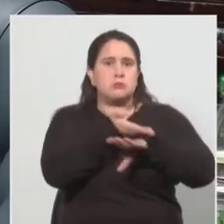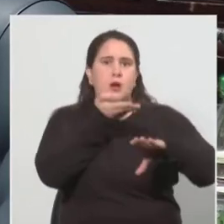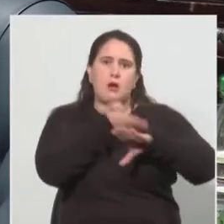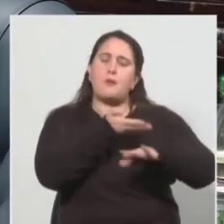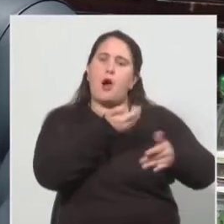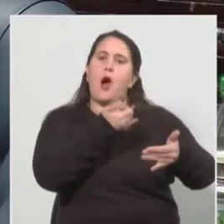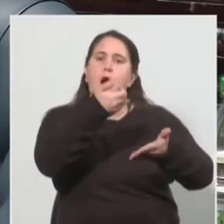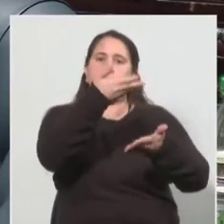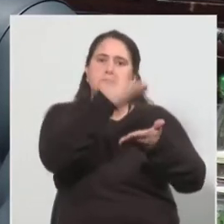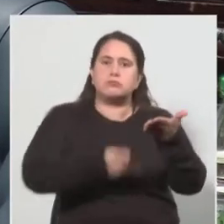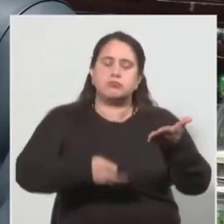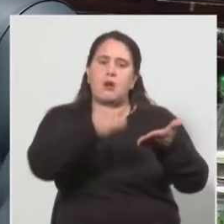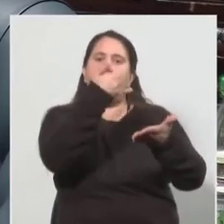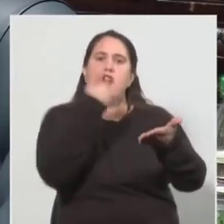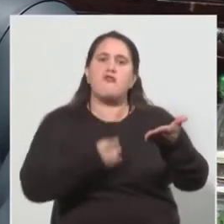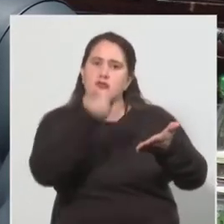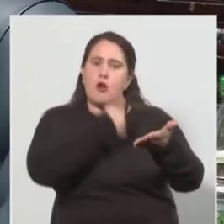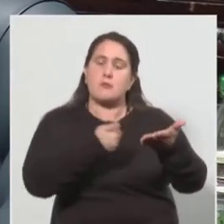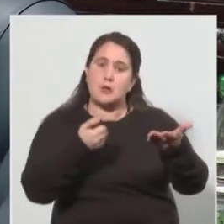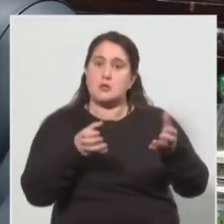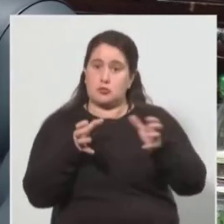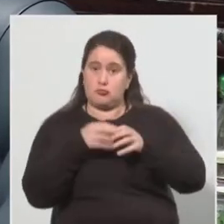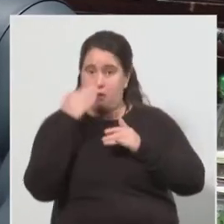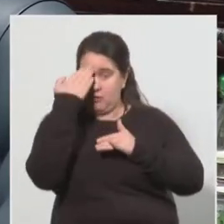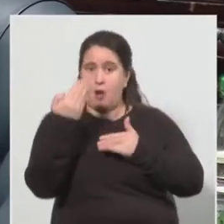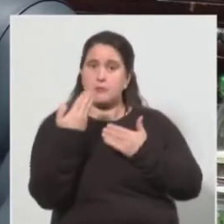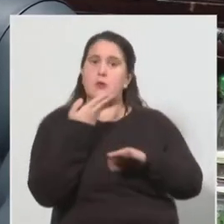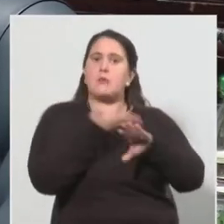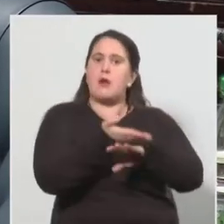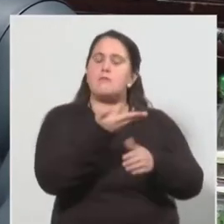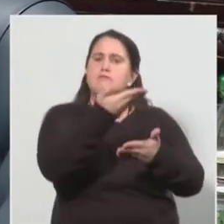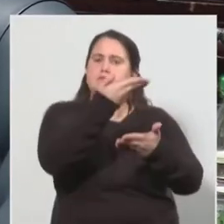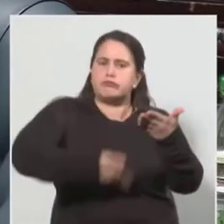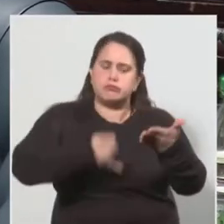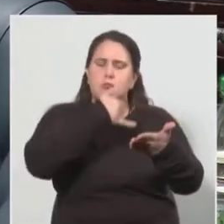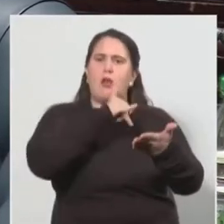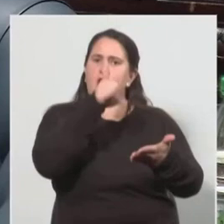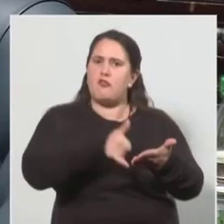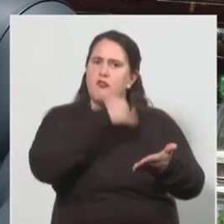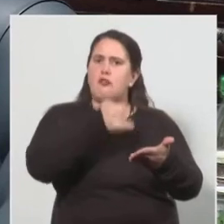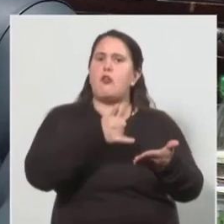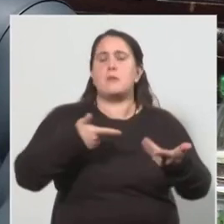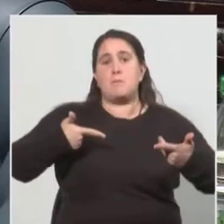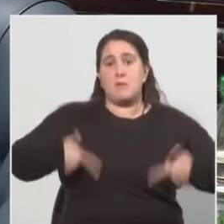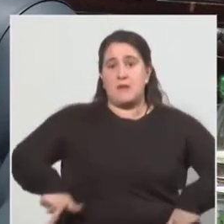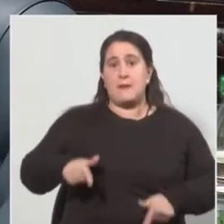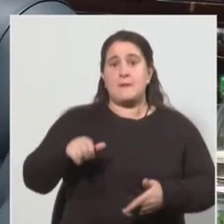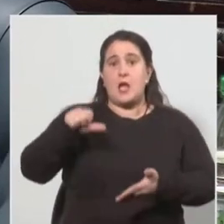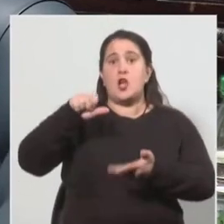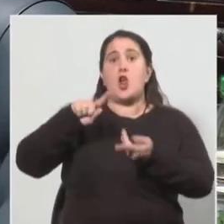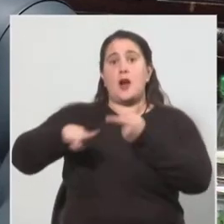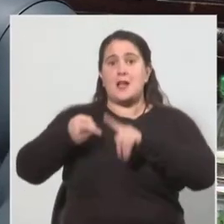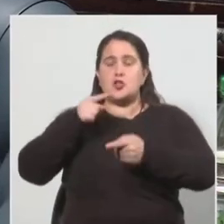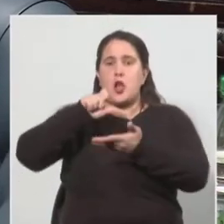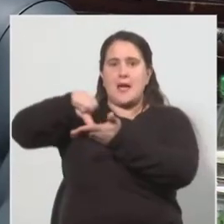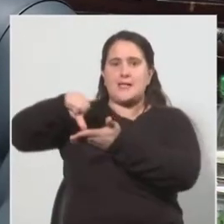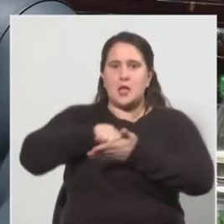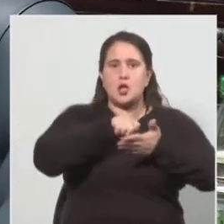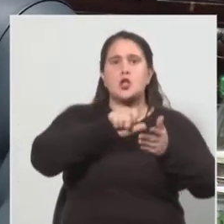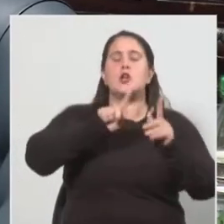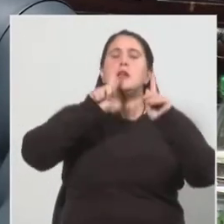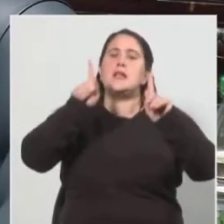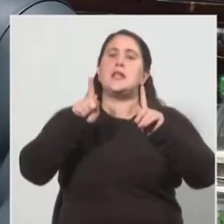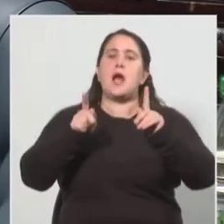de informes cursados por nuestra bancada, tanto desde el Ministerio de Relaciones Exteriores como desde el Ministerio del Interior